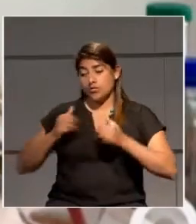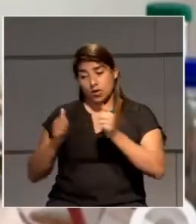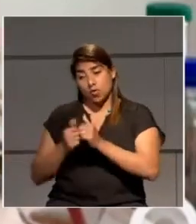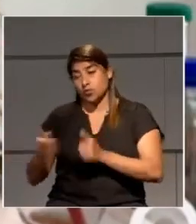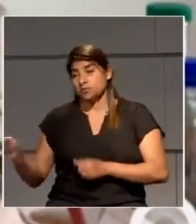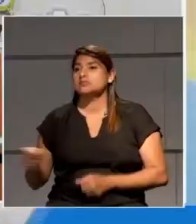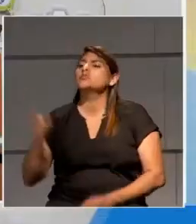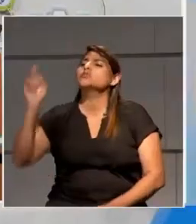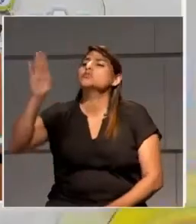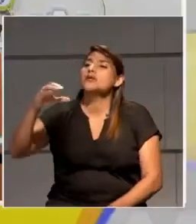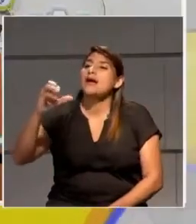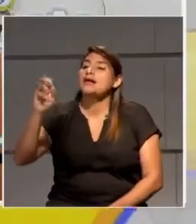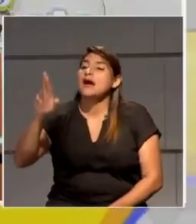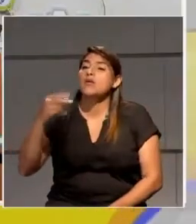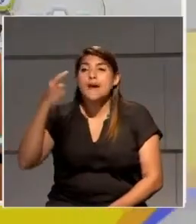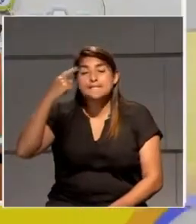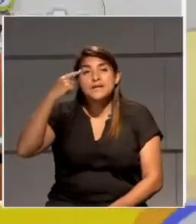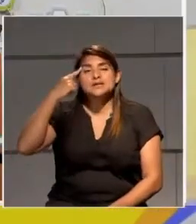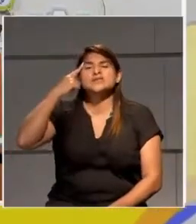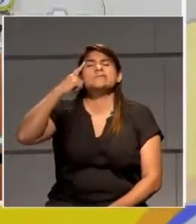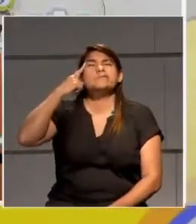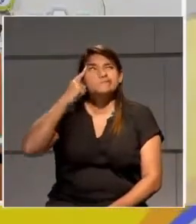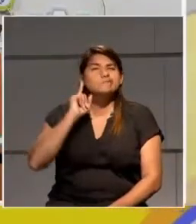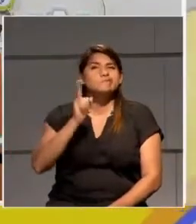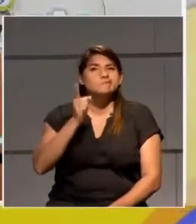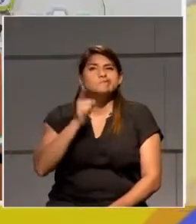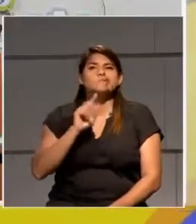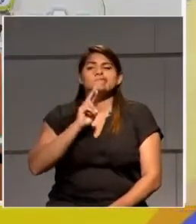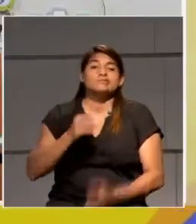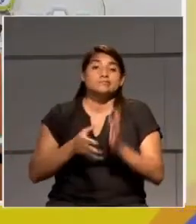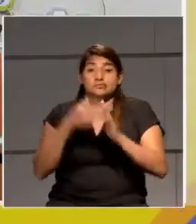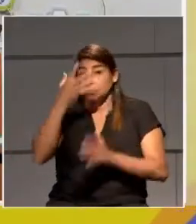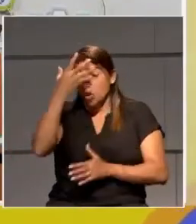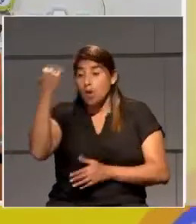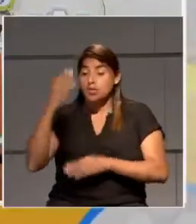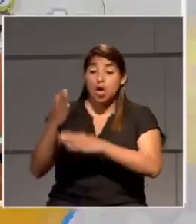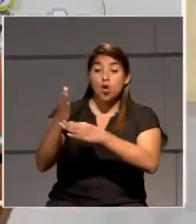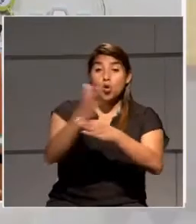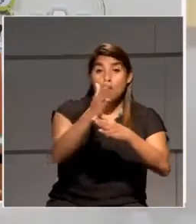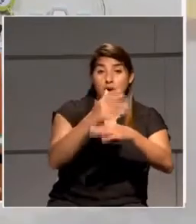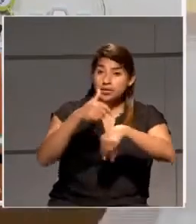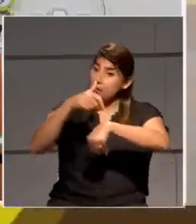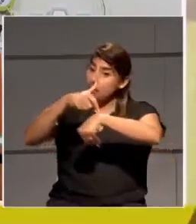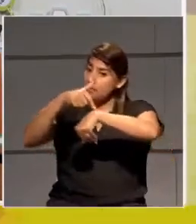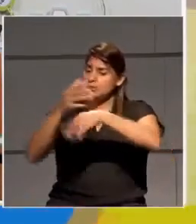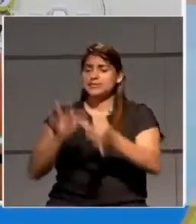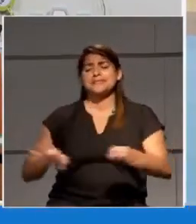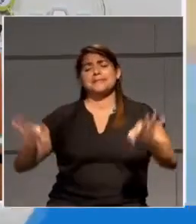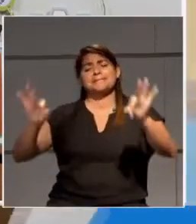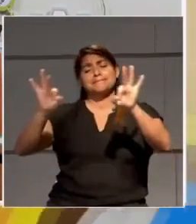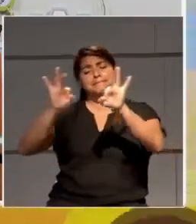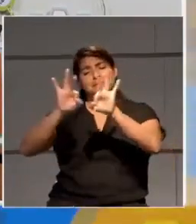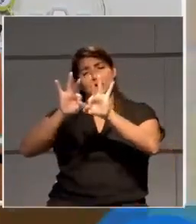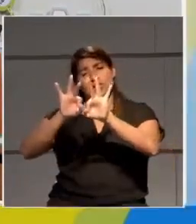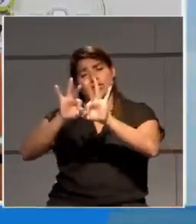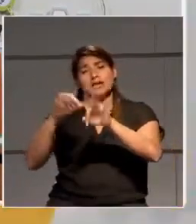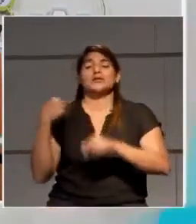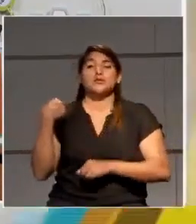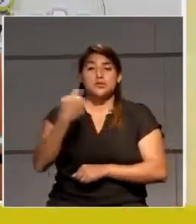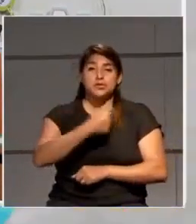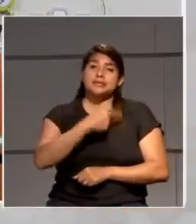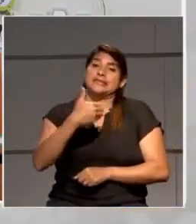Caro? Pues sí, a veces se nos olvida como compartir y sacarle provecho a esos momentos súper importantes, ¿verdad? Que